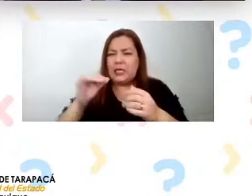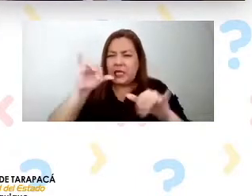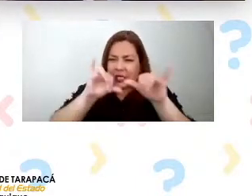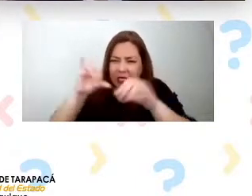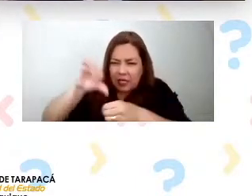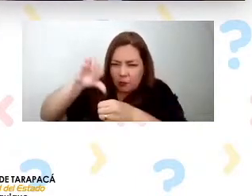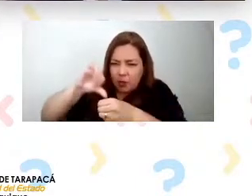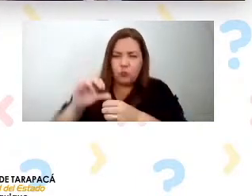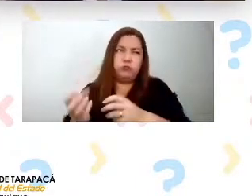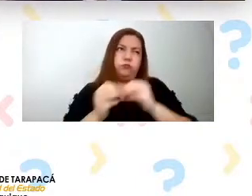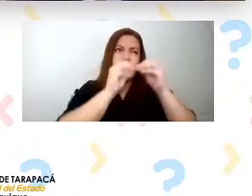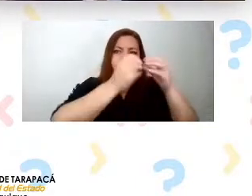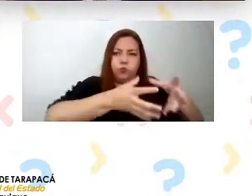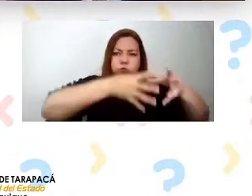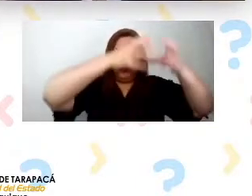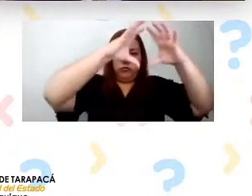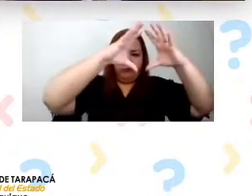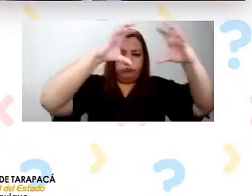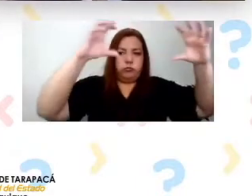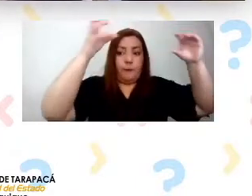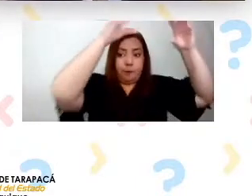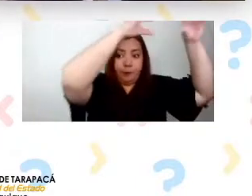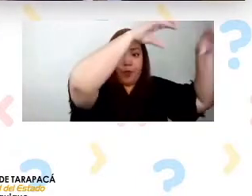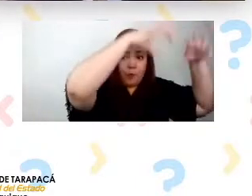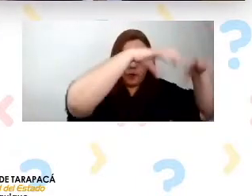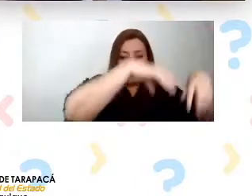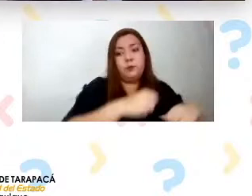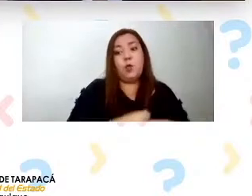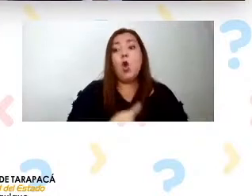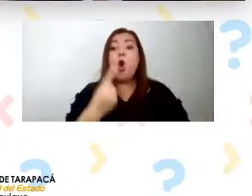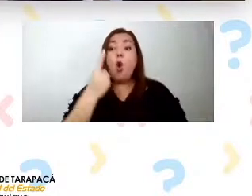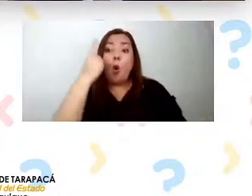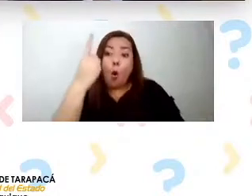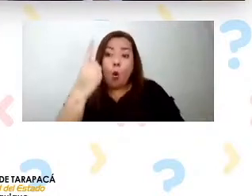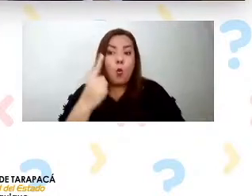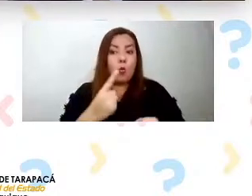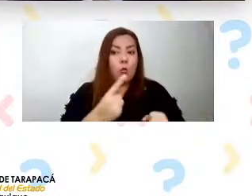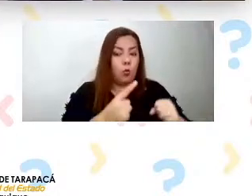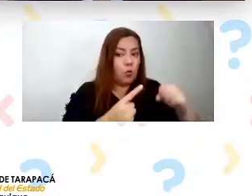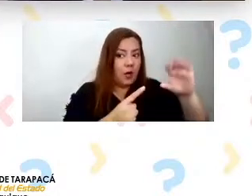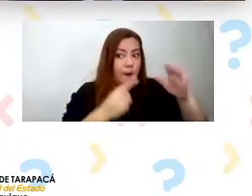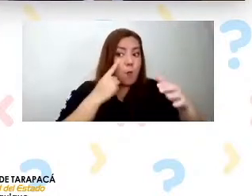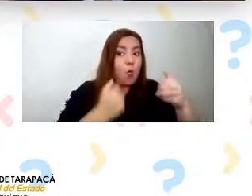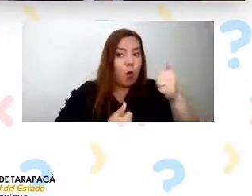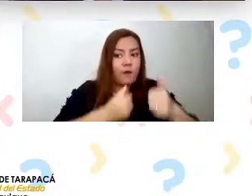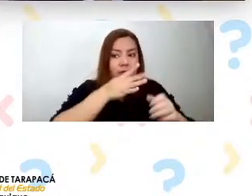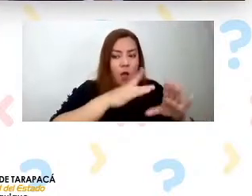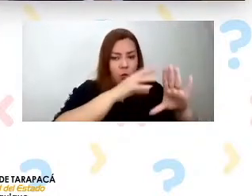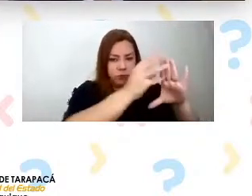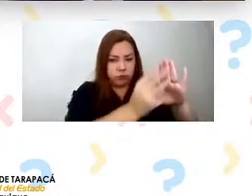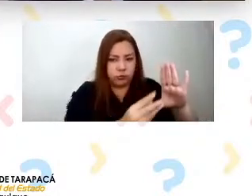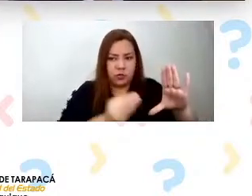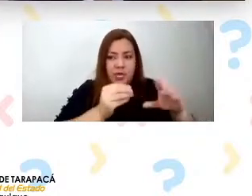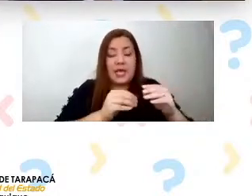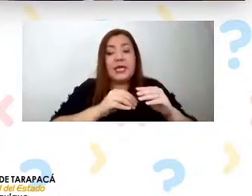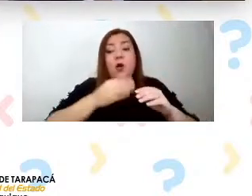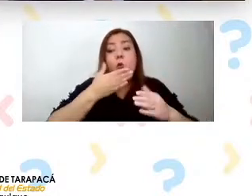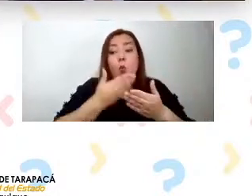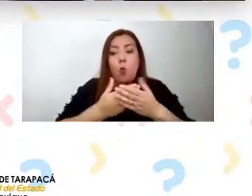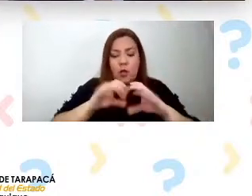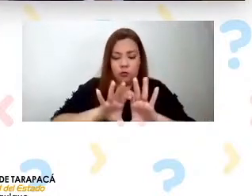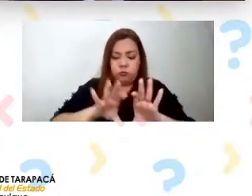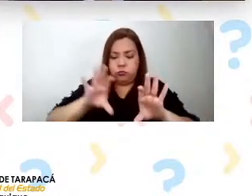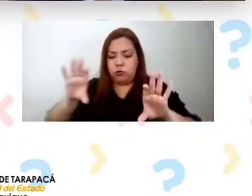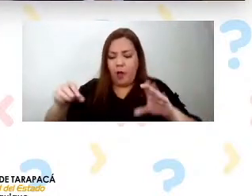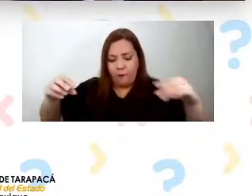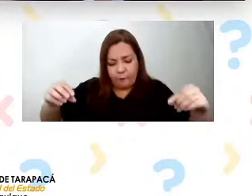Una muestra de agua, si se filtra, el filtrado puede tener ciertas